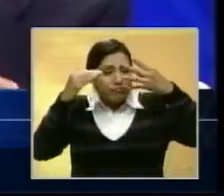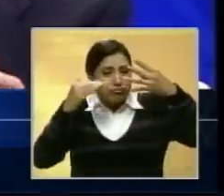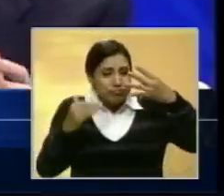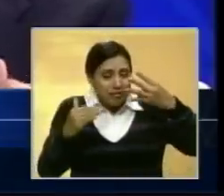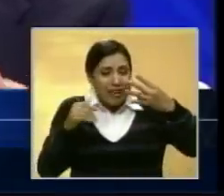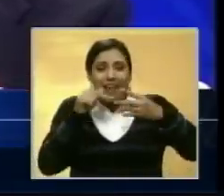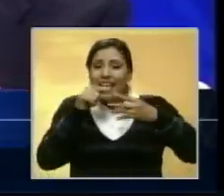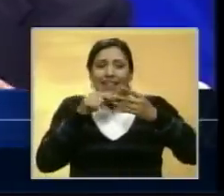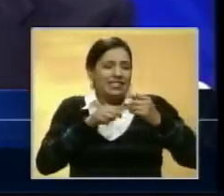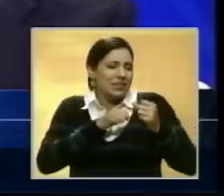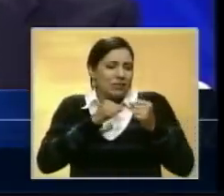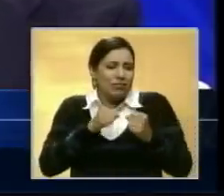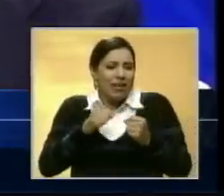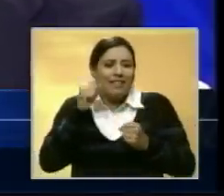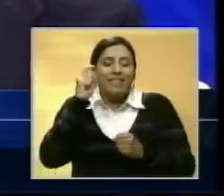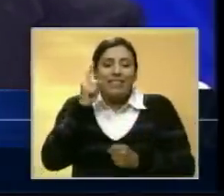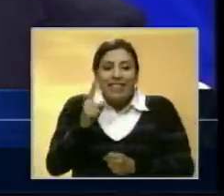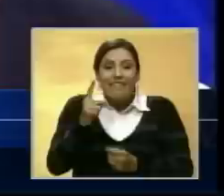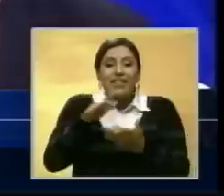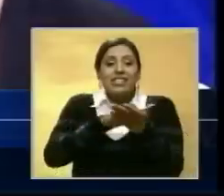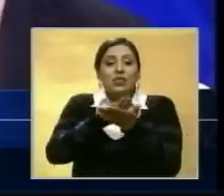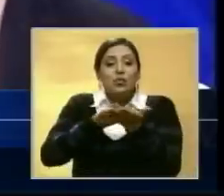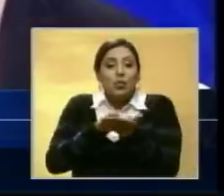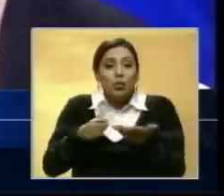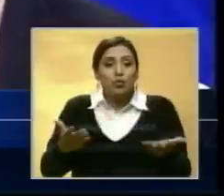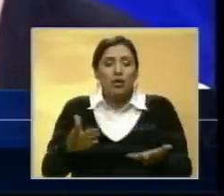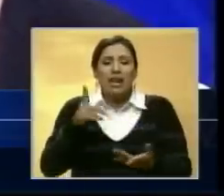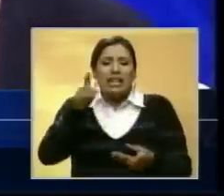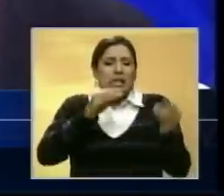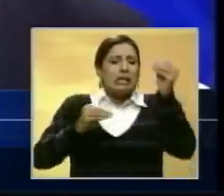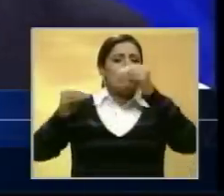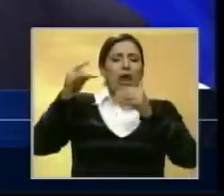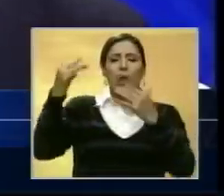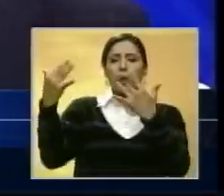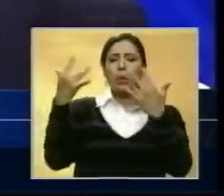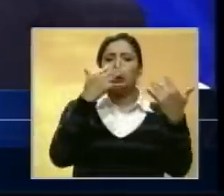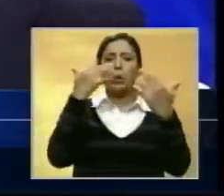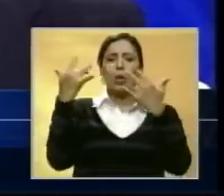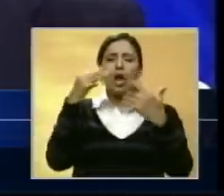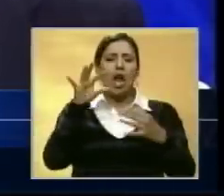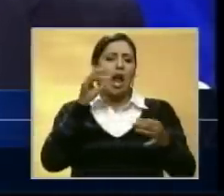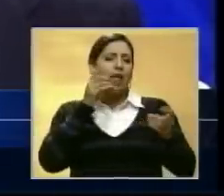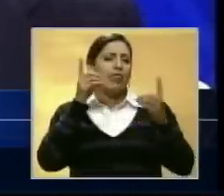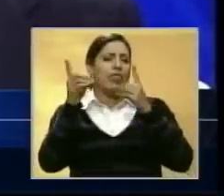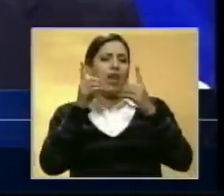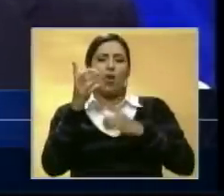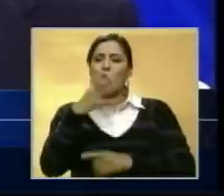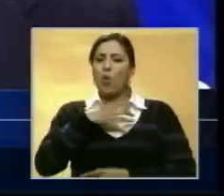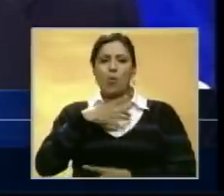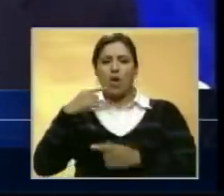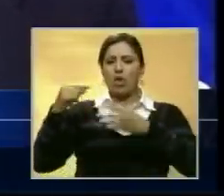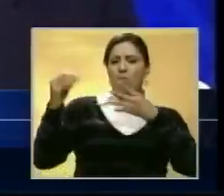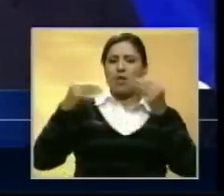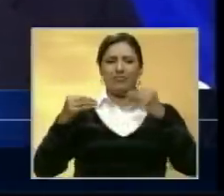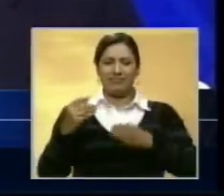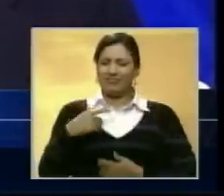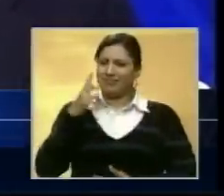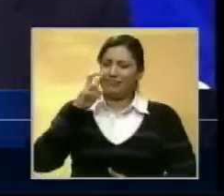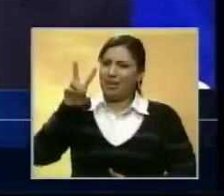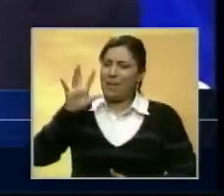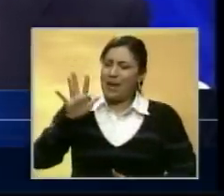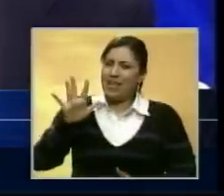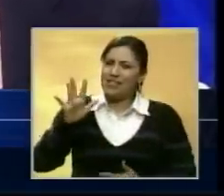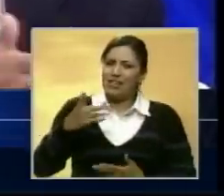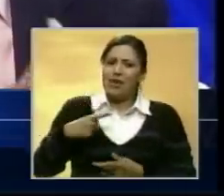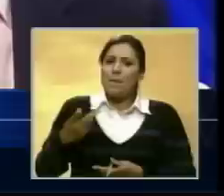que forzosamente tienen que ser resueltos. Ese cuento absurdo, Lirio, de que el diálogo no puede tener condiciones, es casi que invitarnos